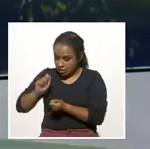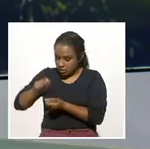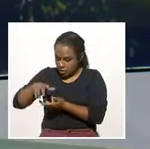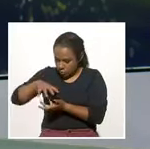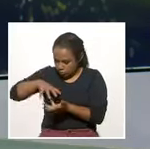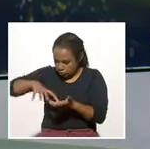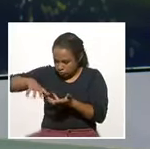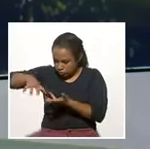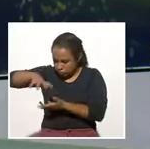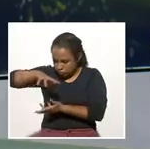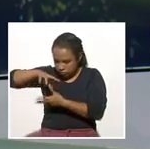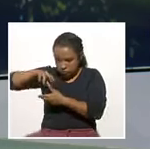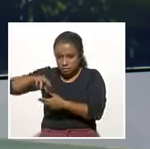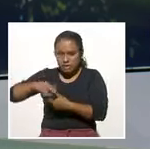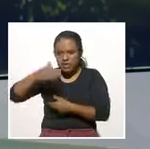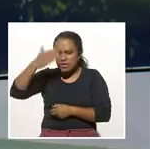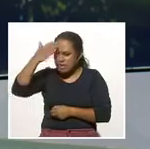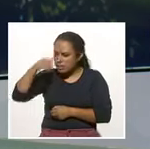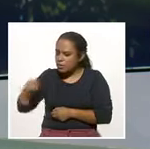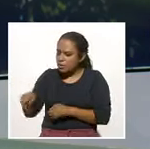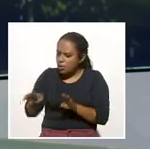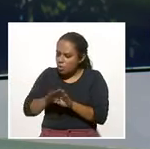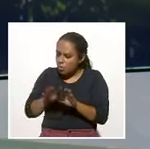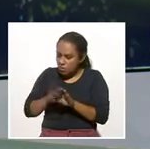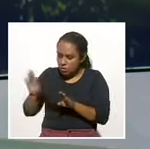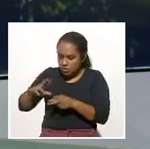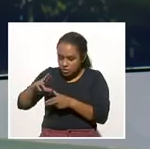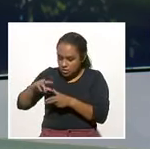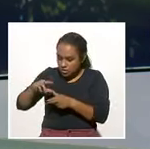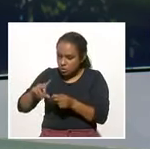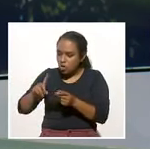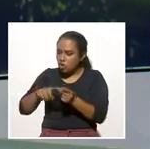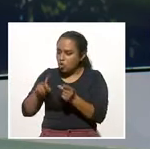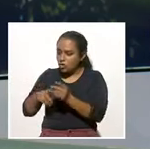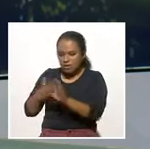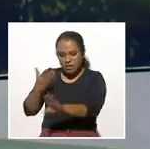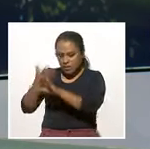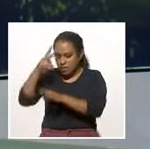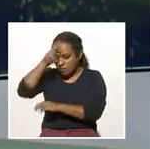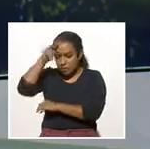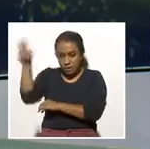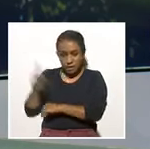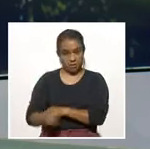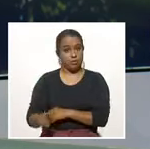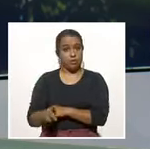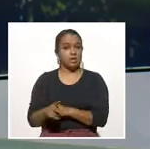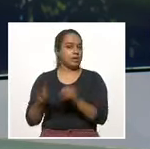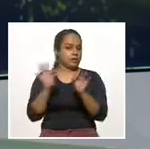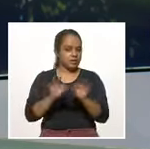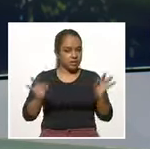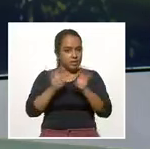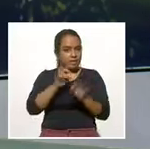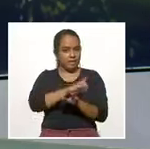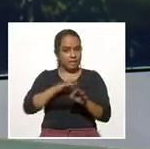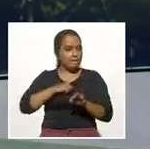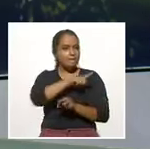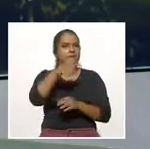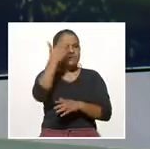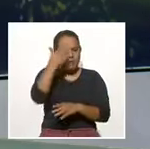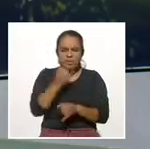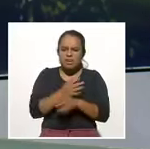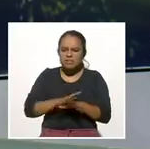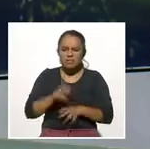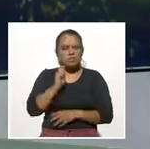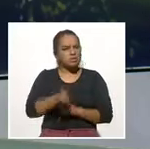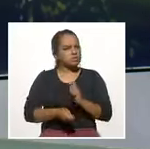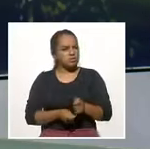un poco según la historia cuál es la trayectoria más probable y los puntos de impacto. Por eso es muy importante también mantenernos bien informados. Y